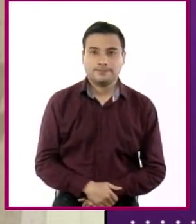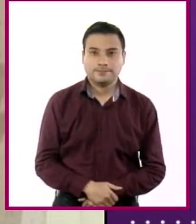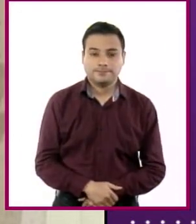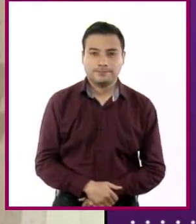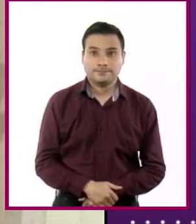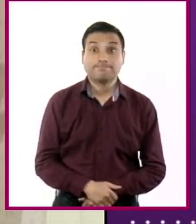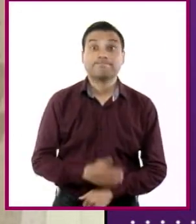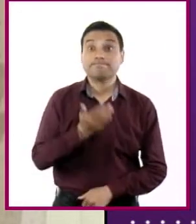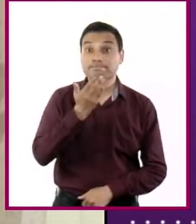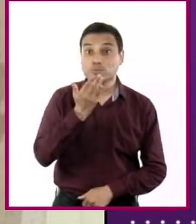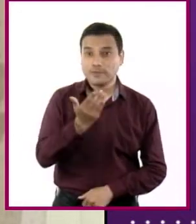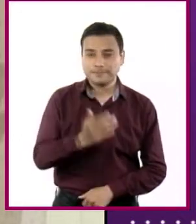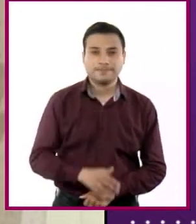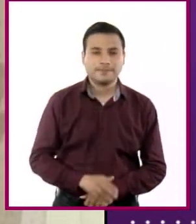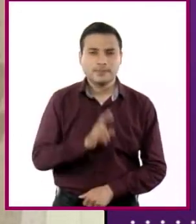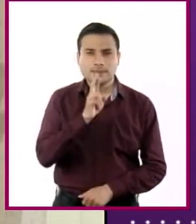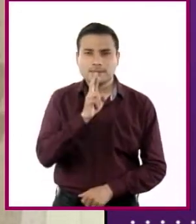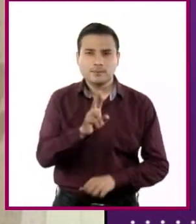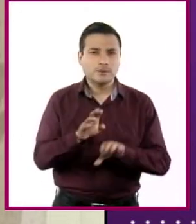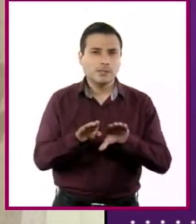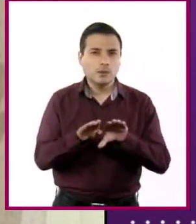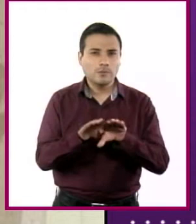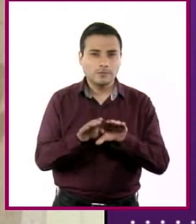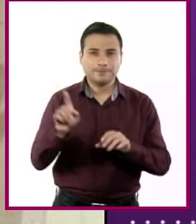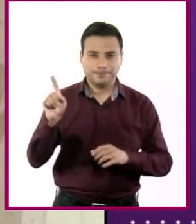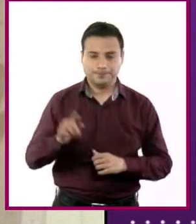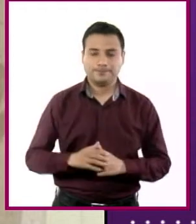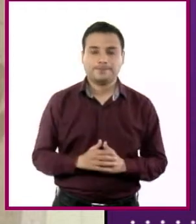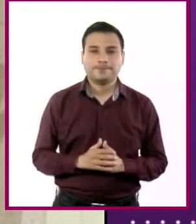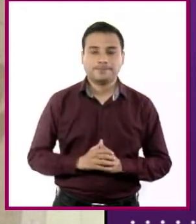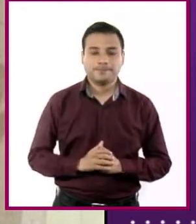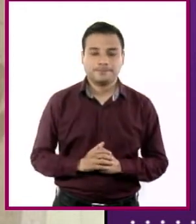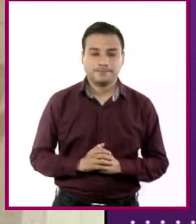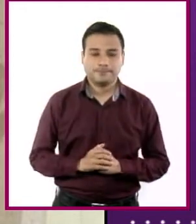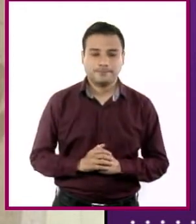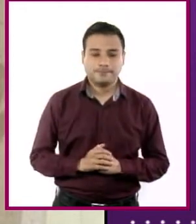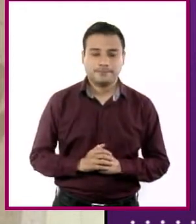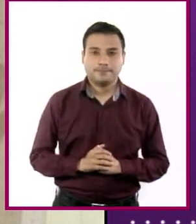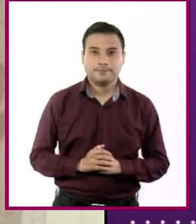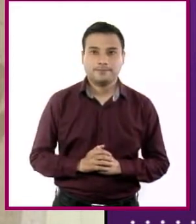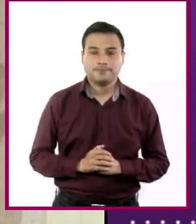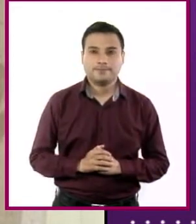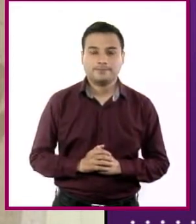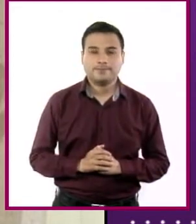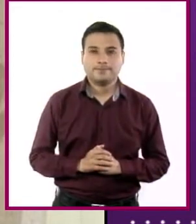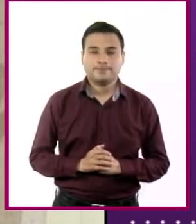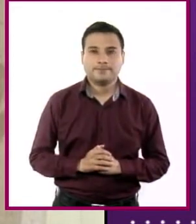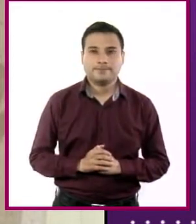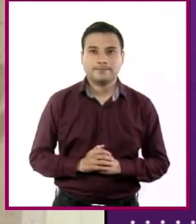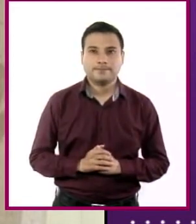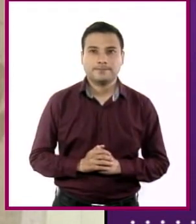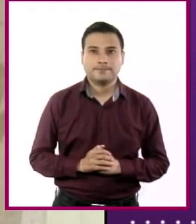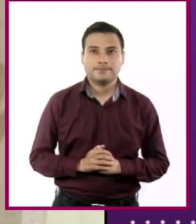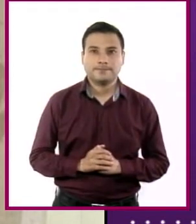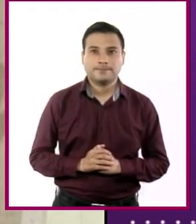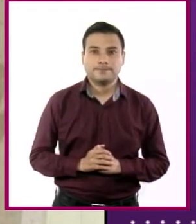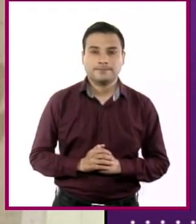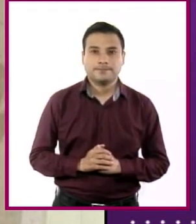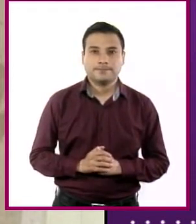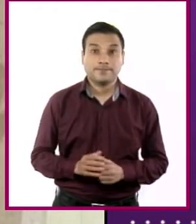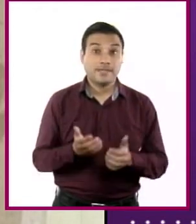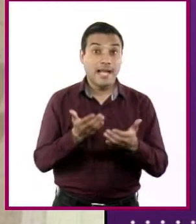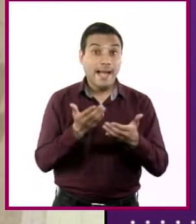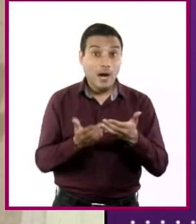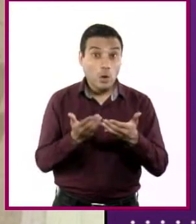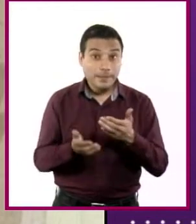¡Buen trabajo! Los verbos correctos son go jogging, do karate y play basketball.